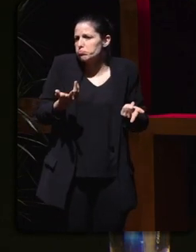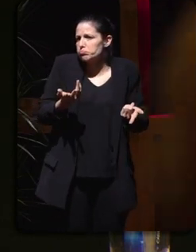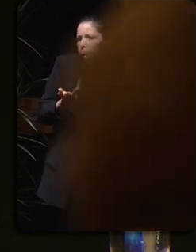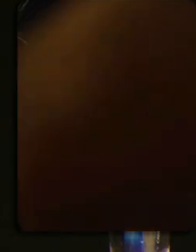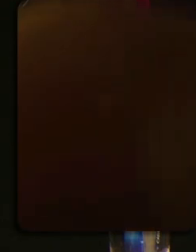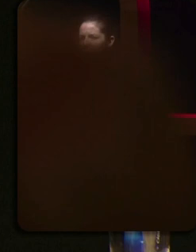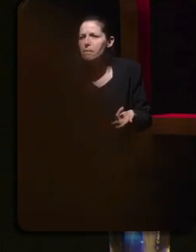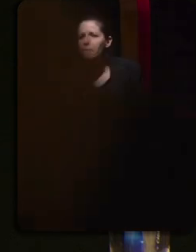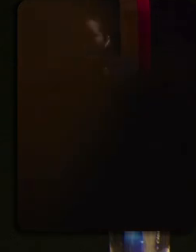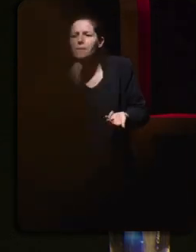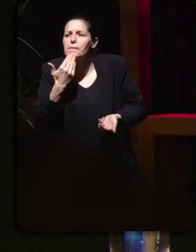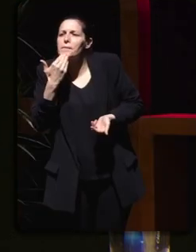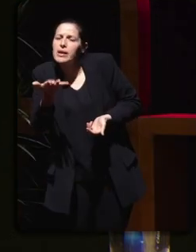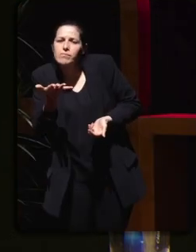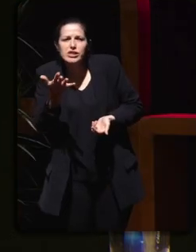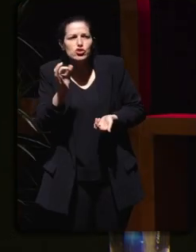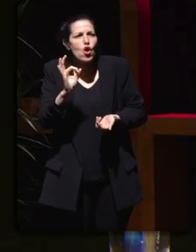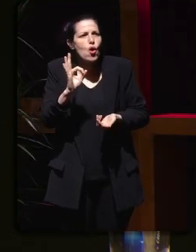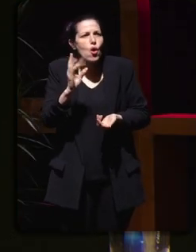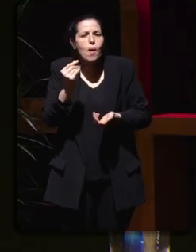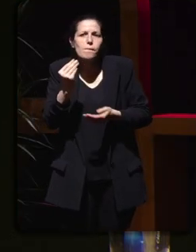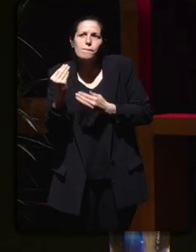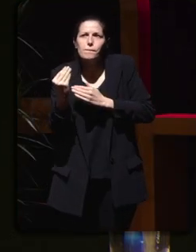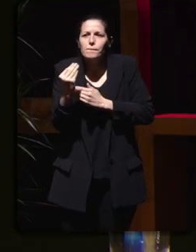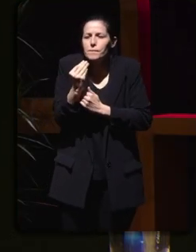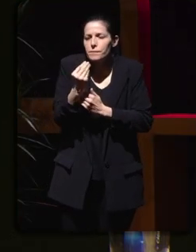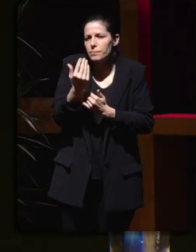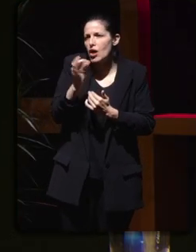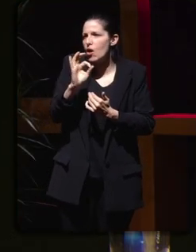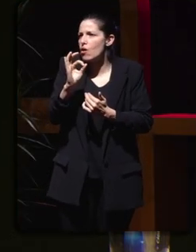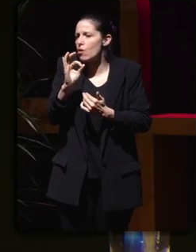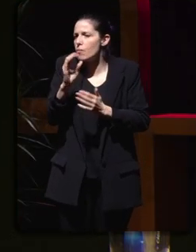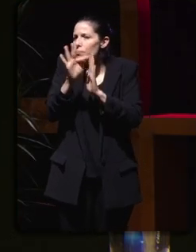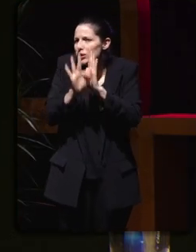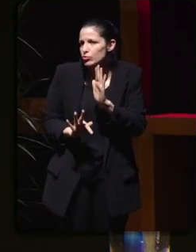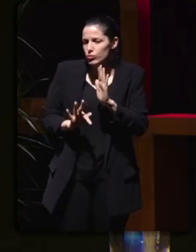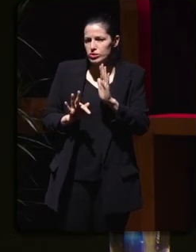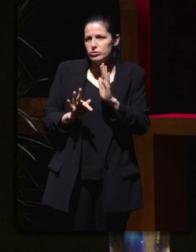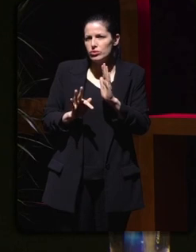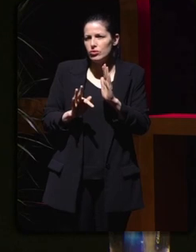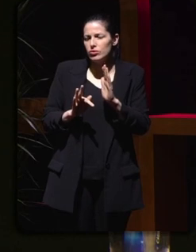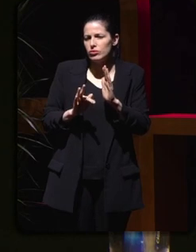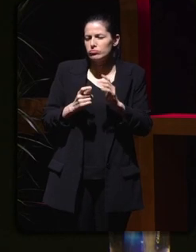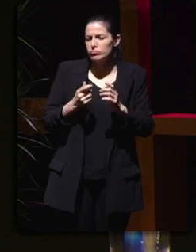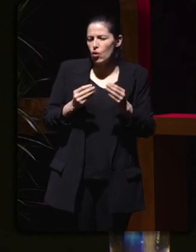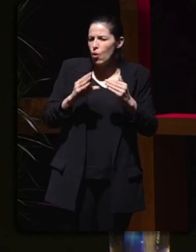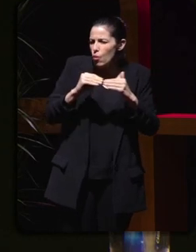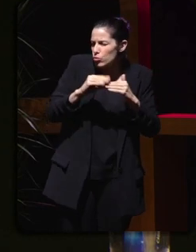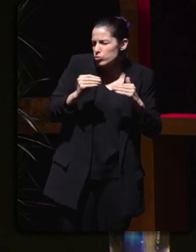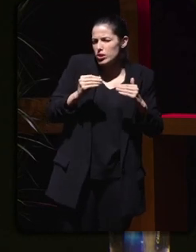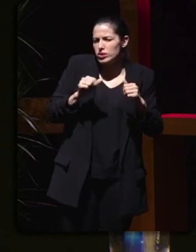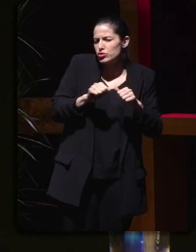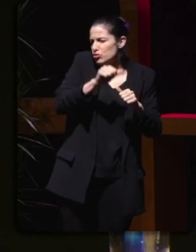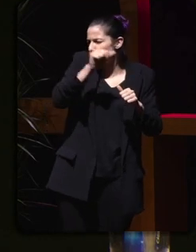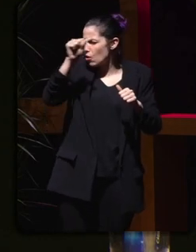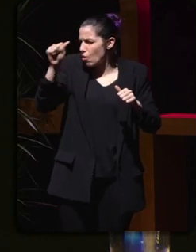permiso que no necesita presupuesto que no necesita nada es algo que está utilizando de la mañana a la noche todos los días y